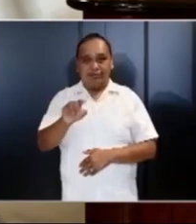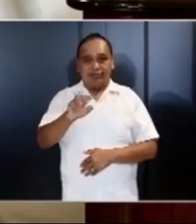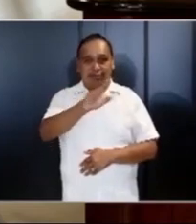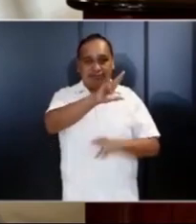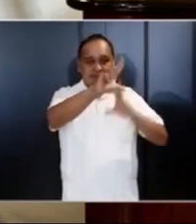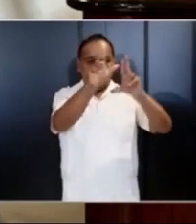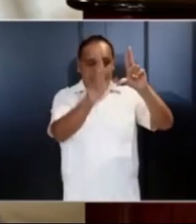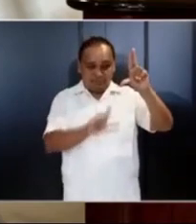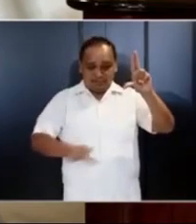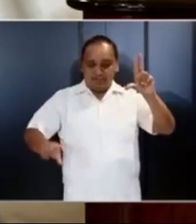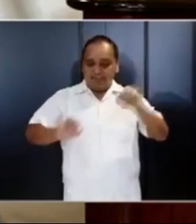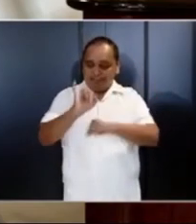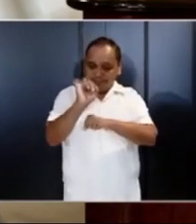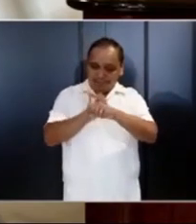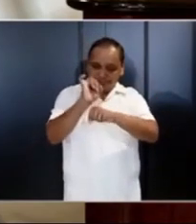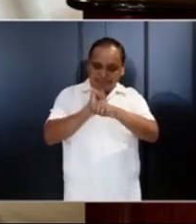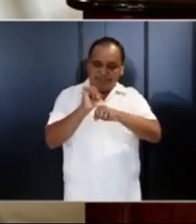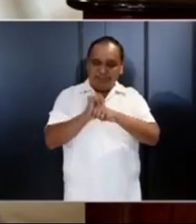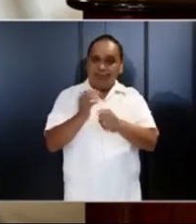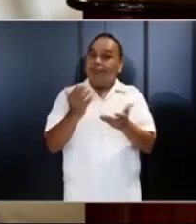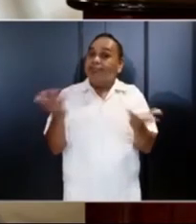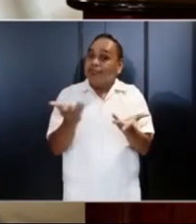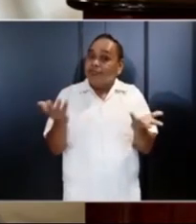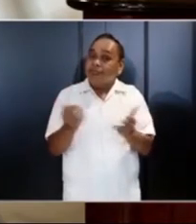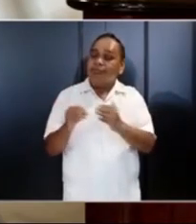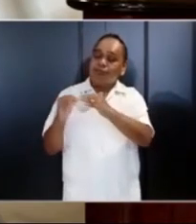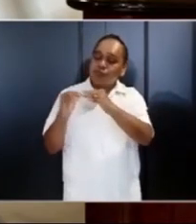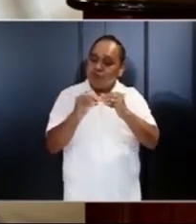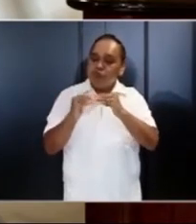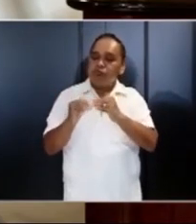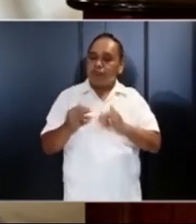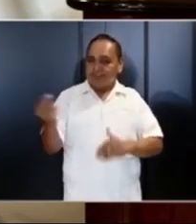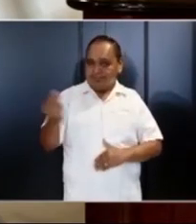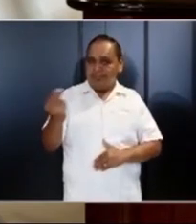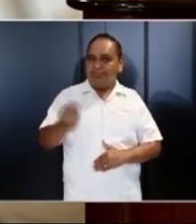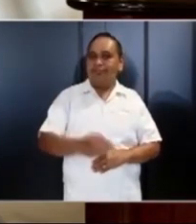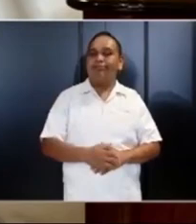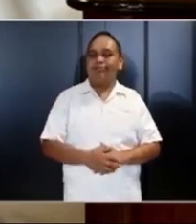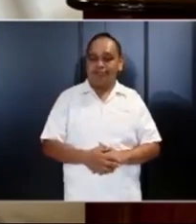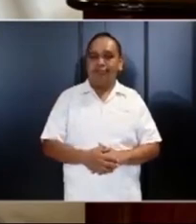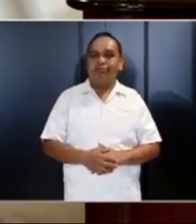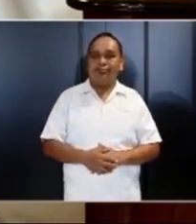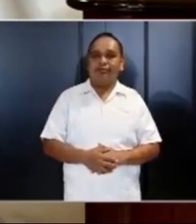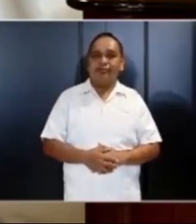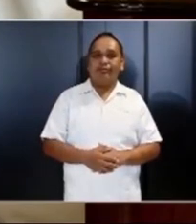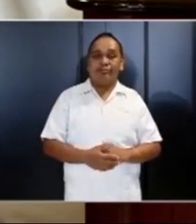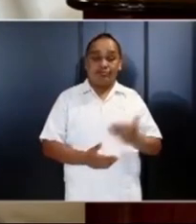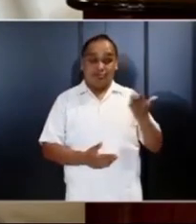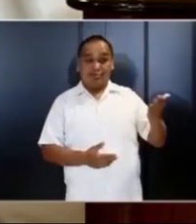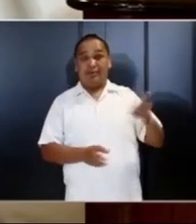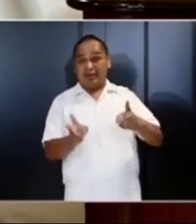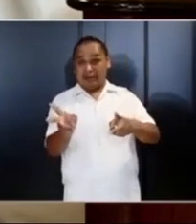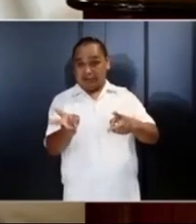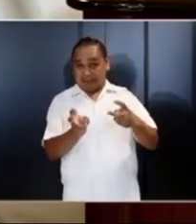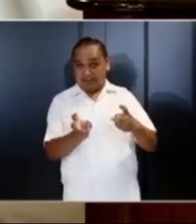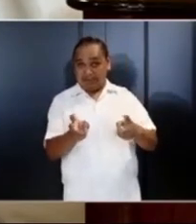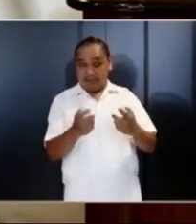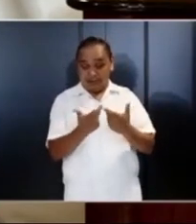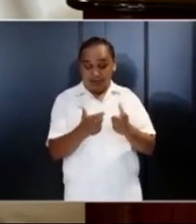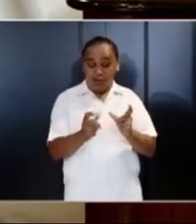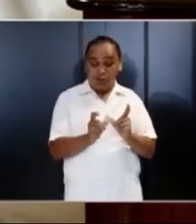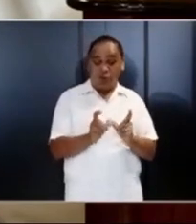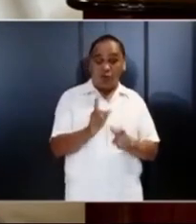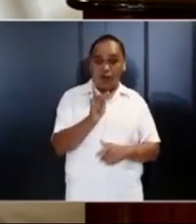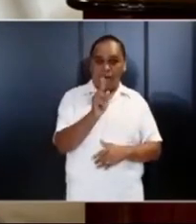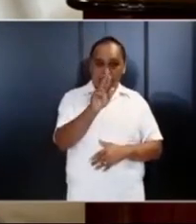suyas. Yo espero que haya justicia, porque no podemos tener este tipo de delincuentes, además, presidiendo un partido nos